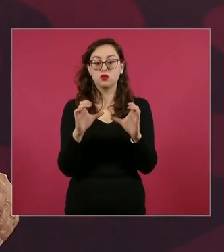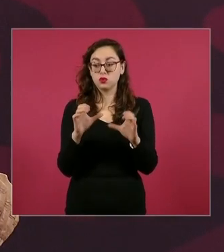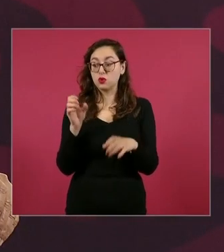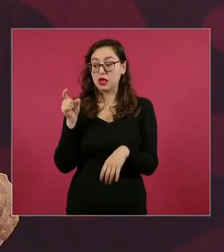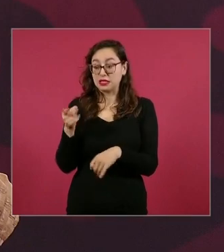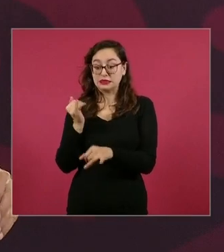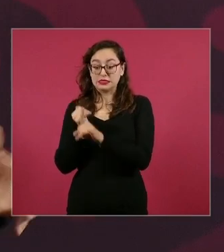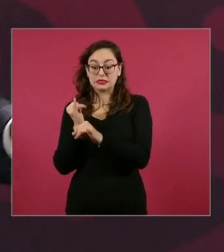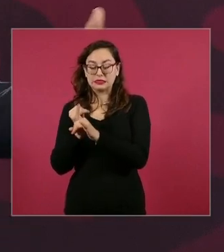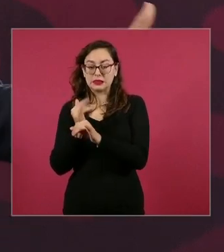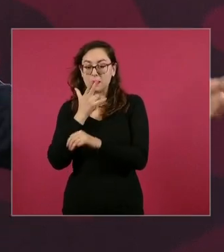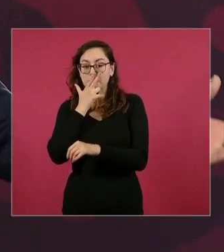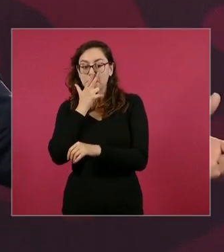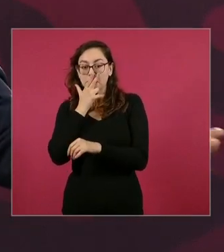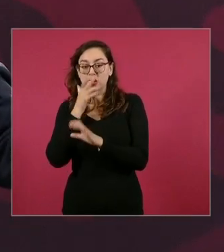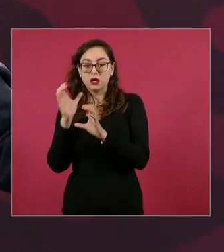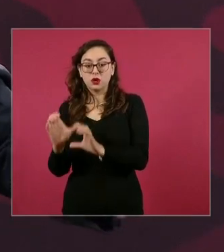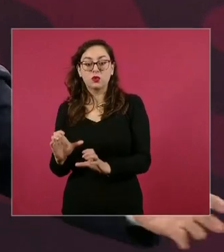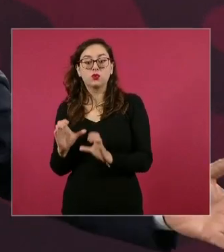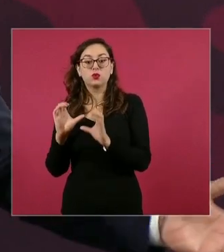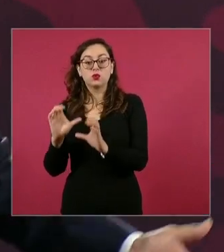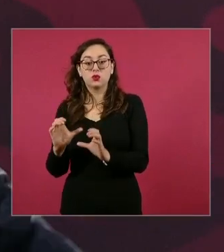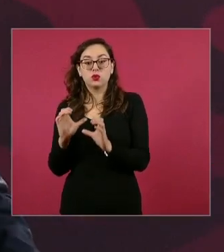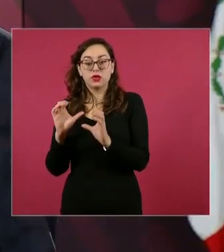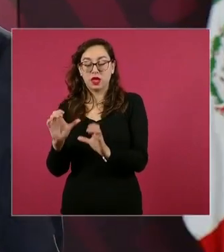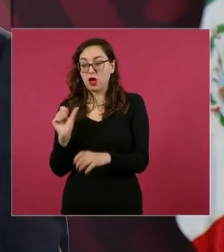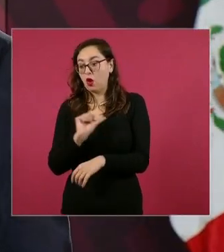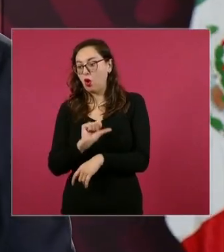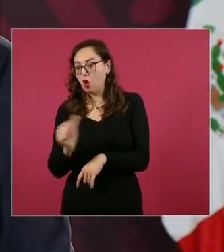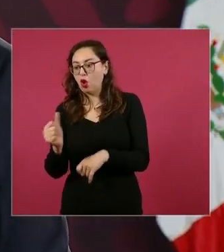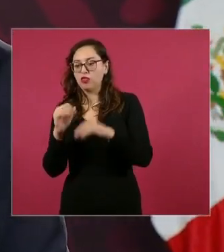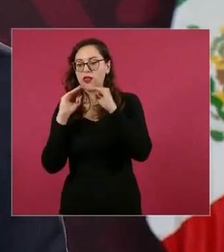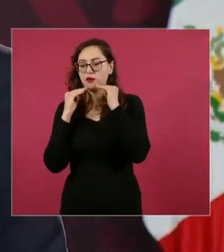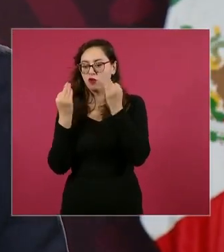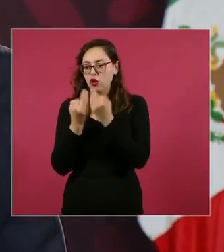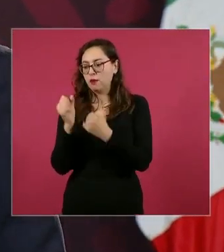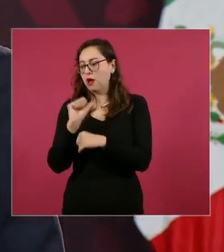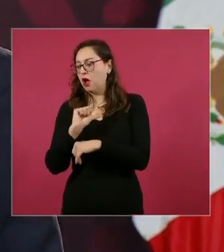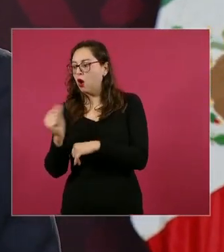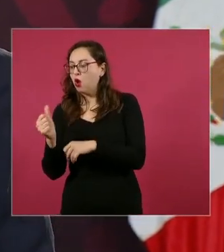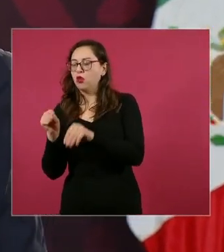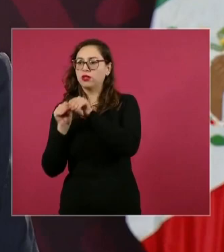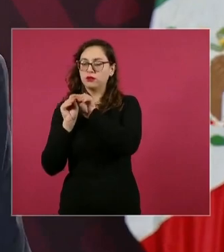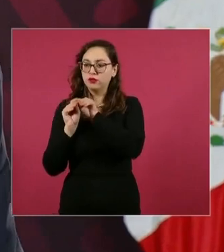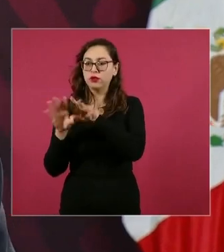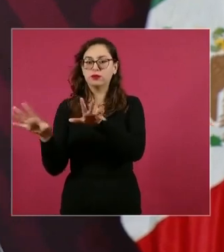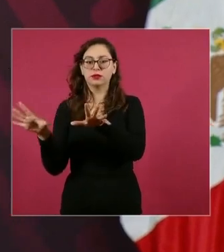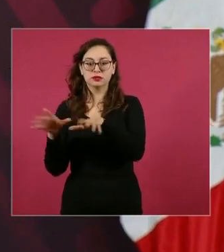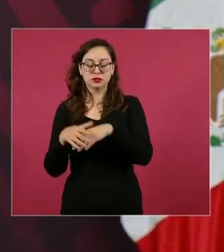eso porque elizabet hablaba de